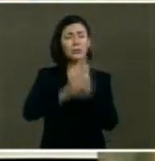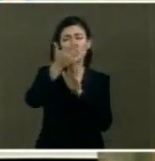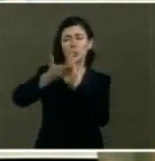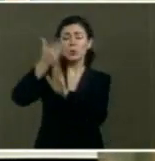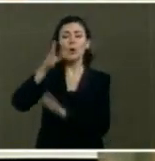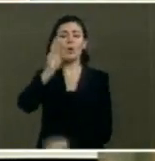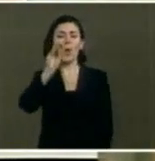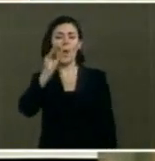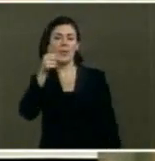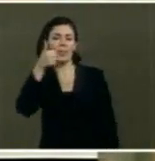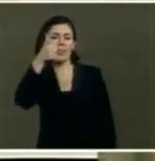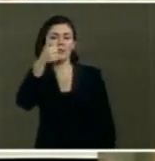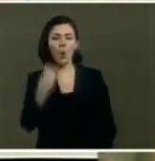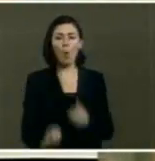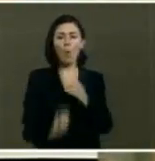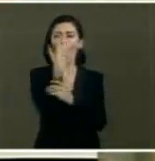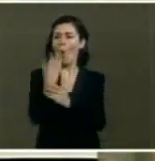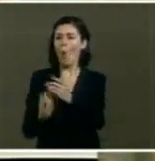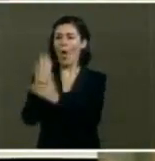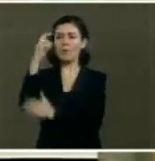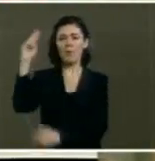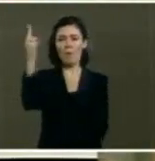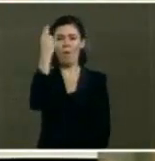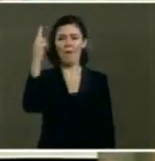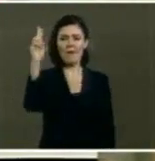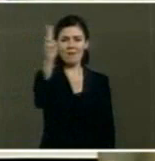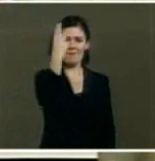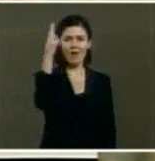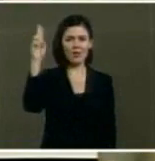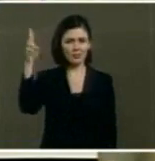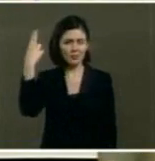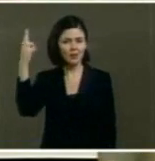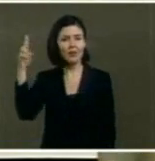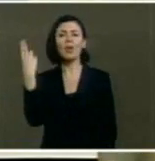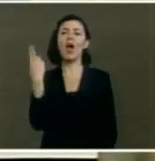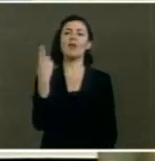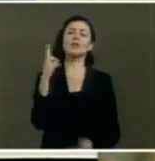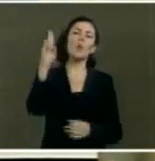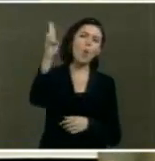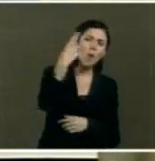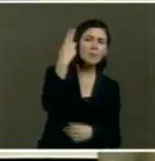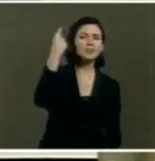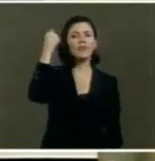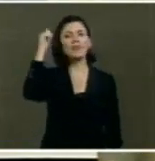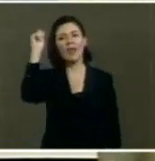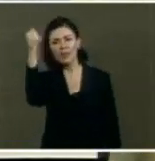nuevas instituciones de educación superior, entre universidades,